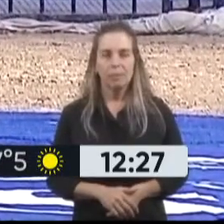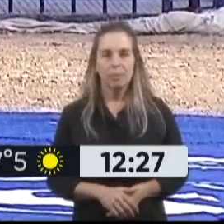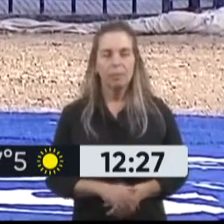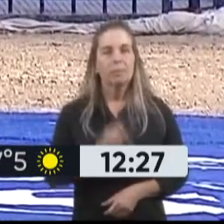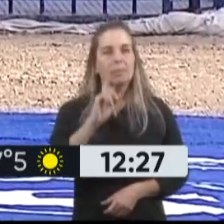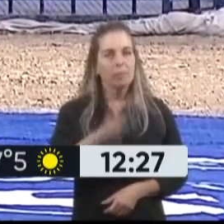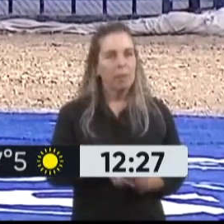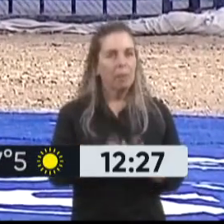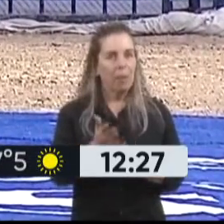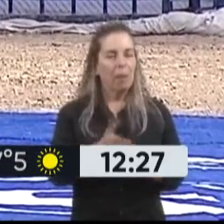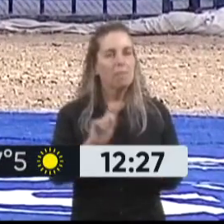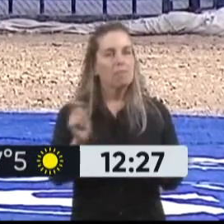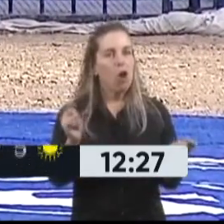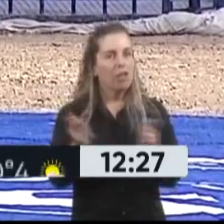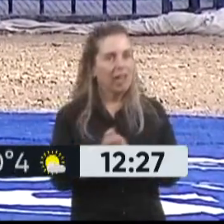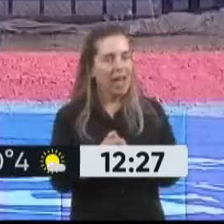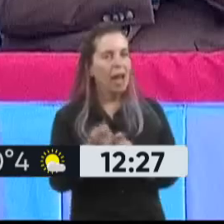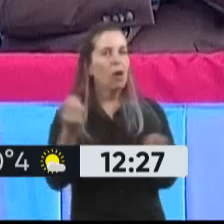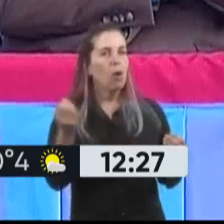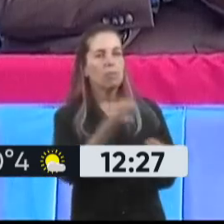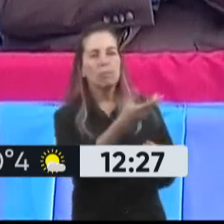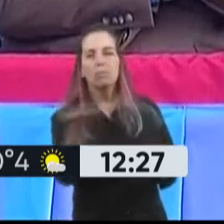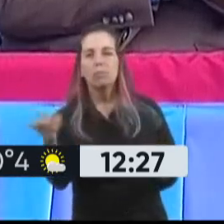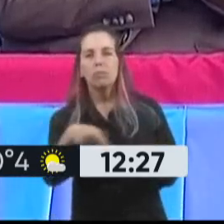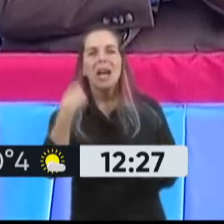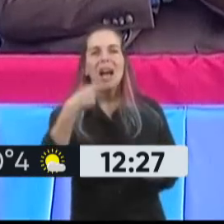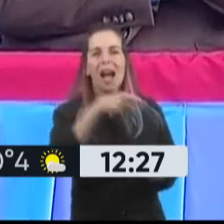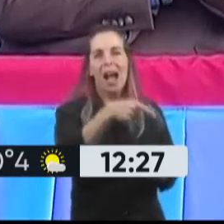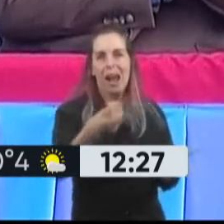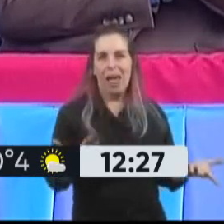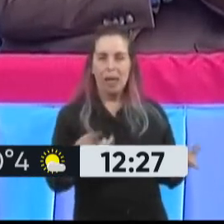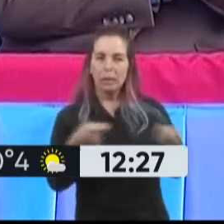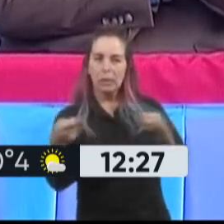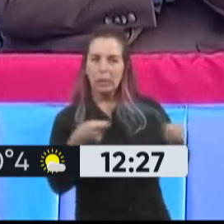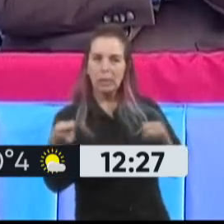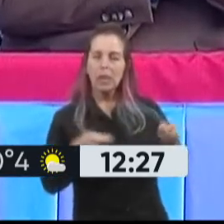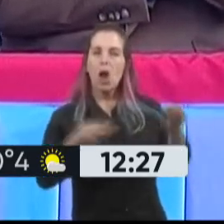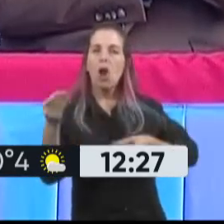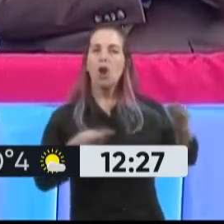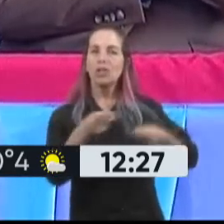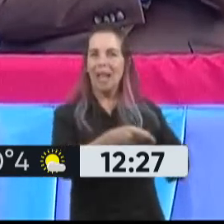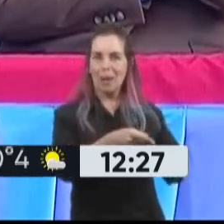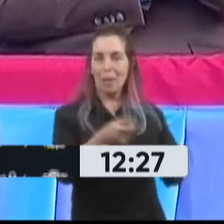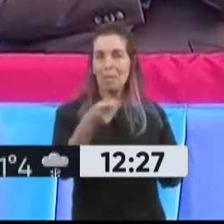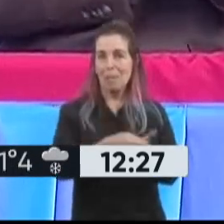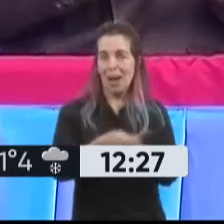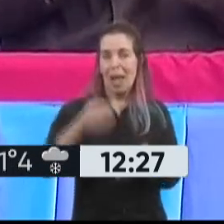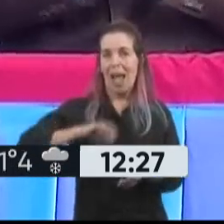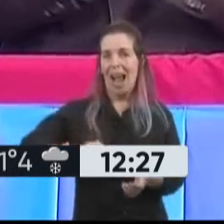Vamos a modificar el manejo contable del ganado, de modo tal que se pague ganancias sobre la venta y no sobre el